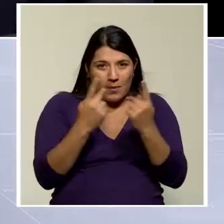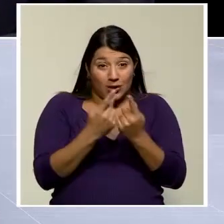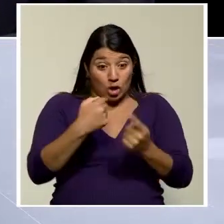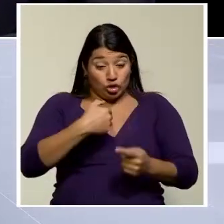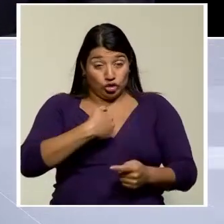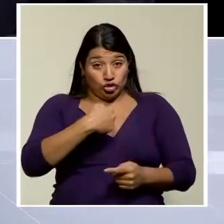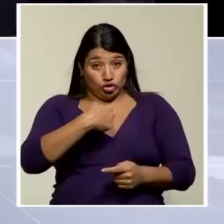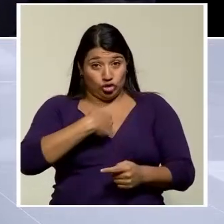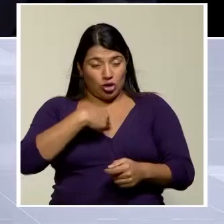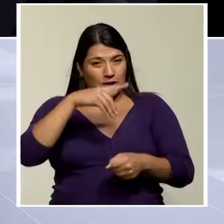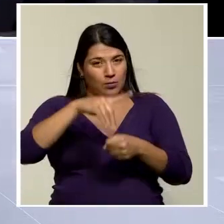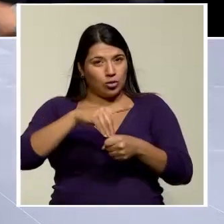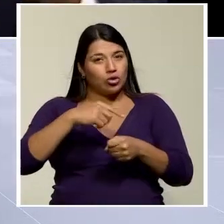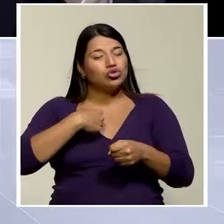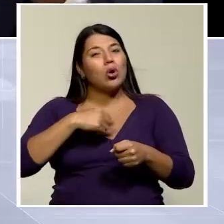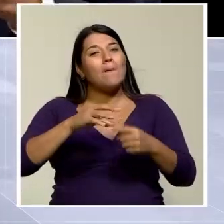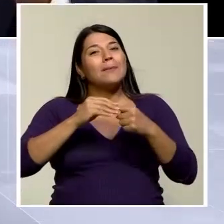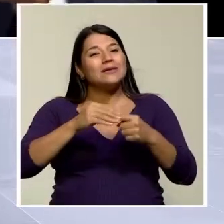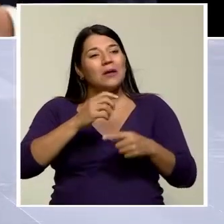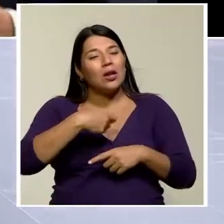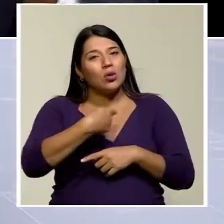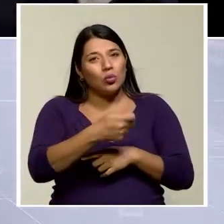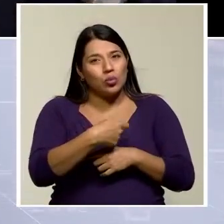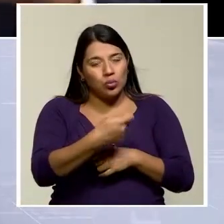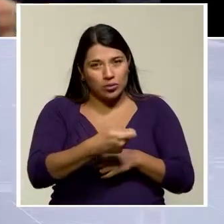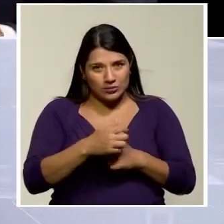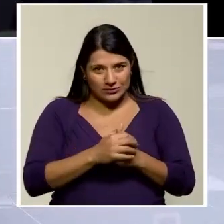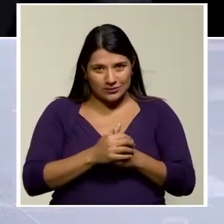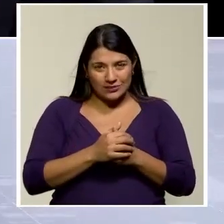principal contribuyente del Frente Amplio. Le pegan